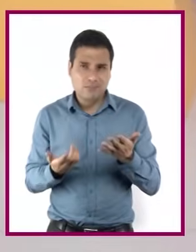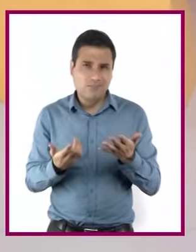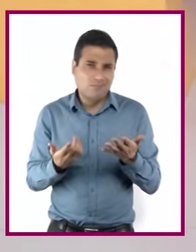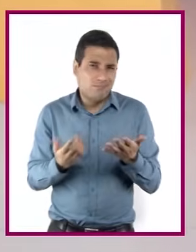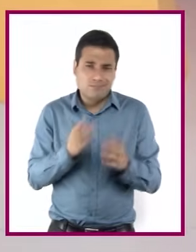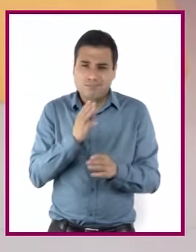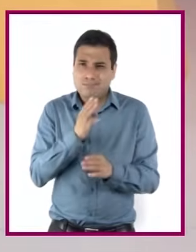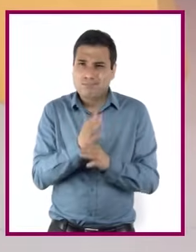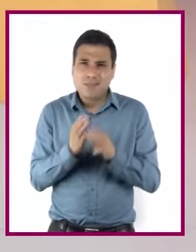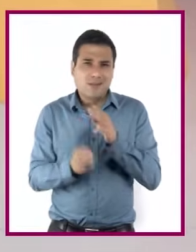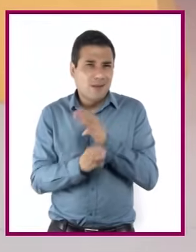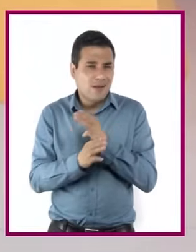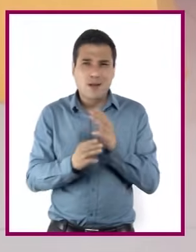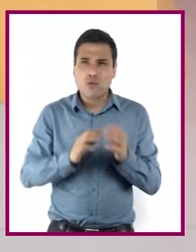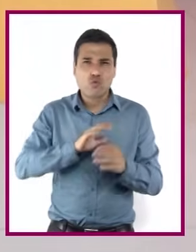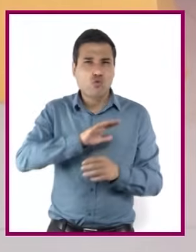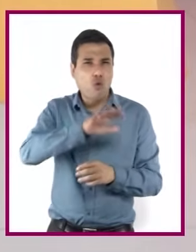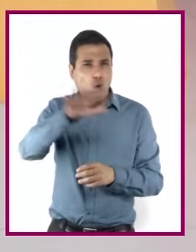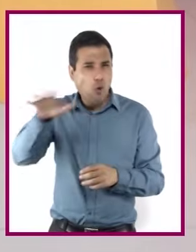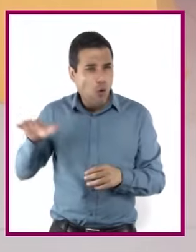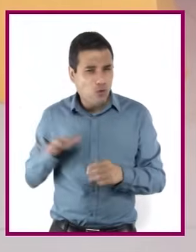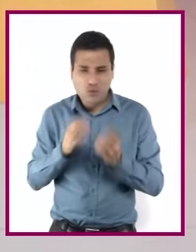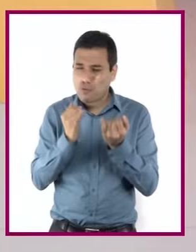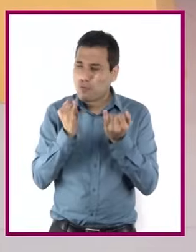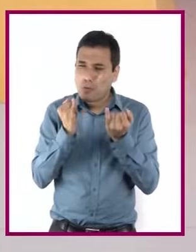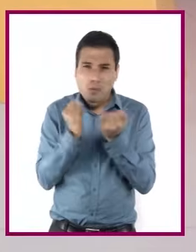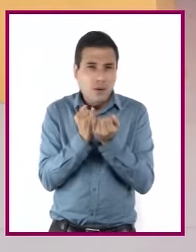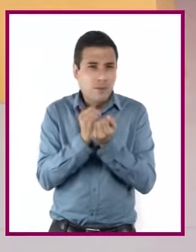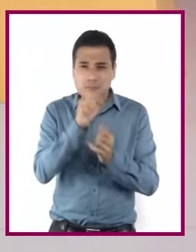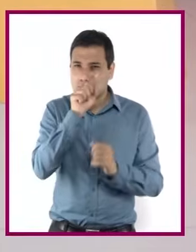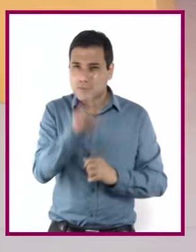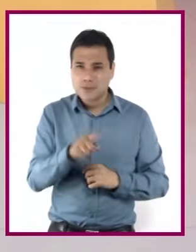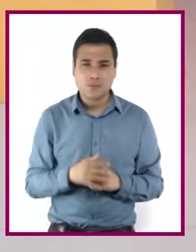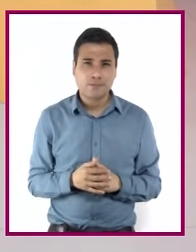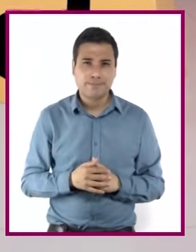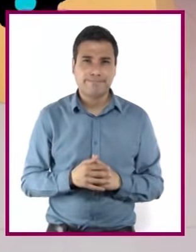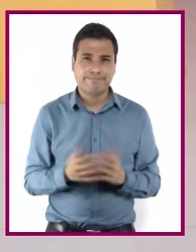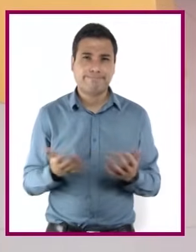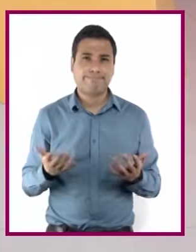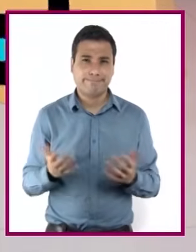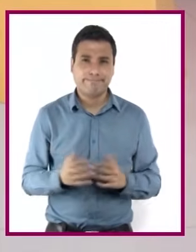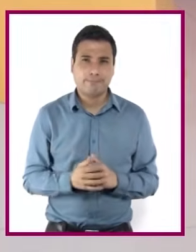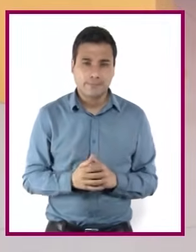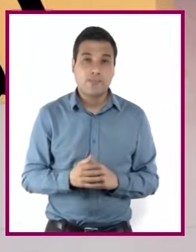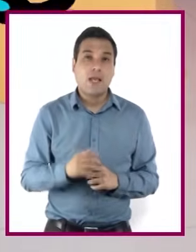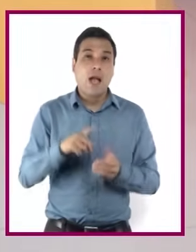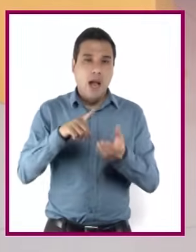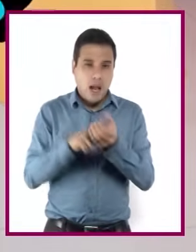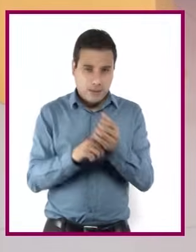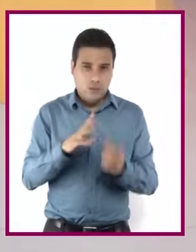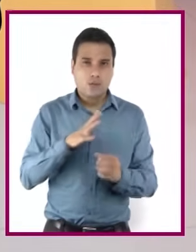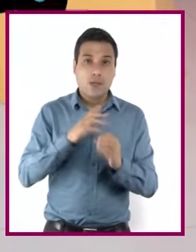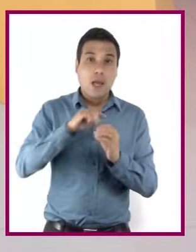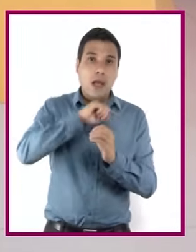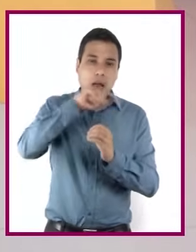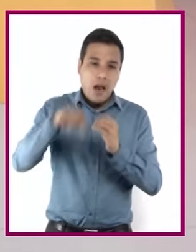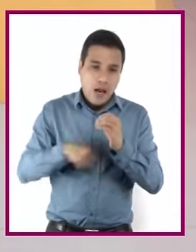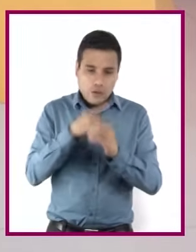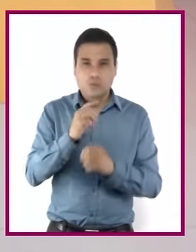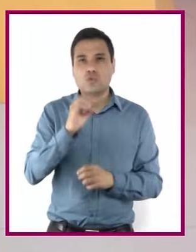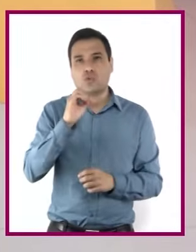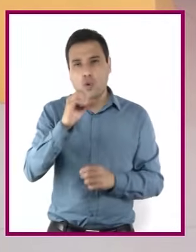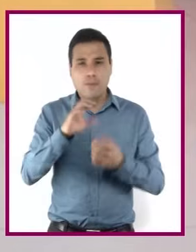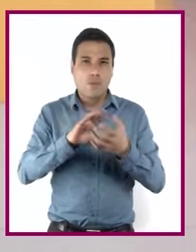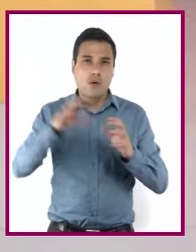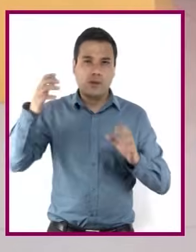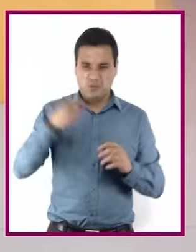sin importar la composición de las partículas que la forman, que pueden corresponder a átomos o moléculas. Es